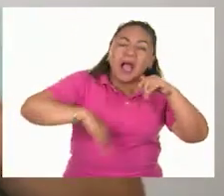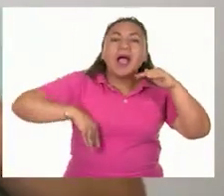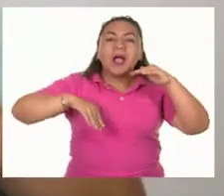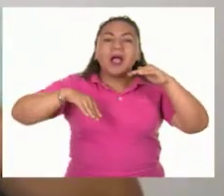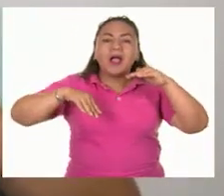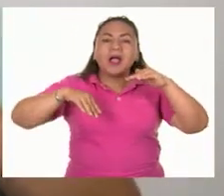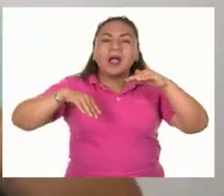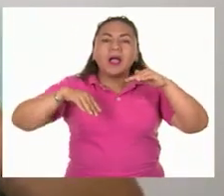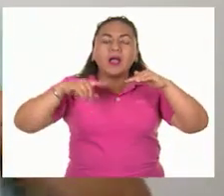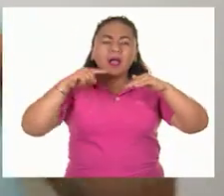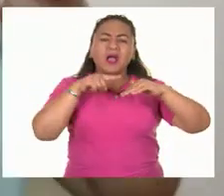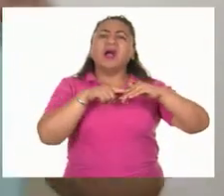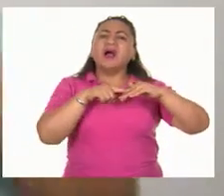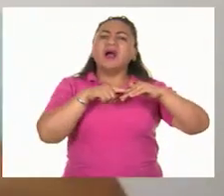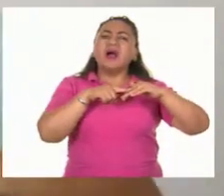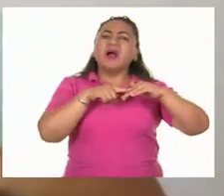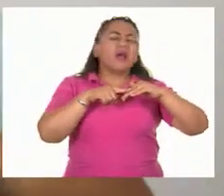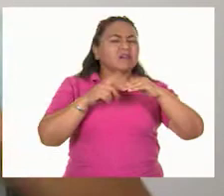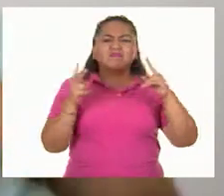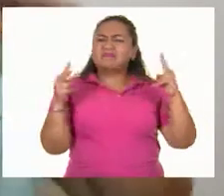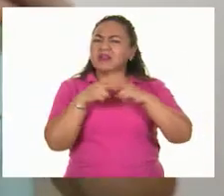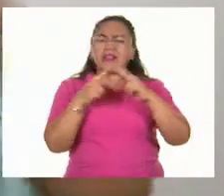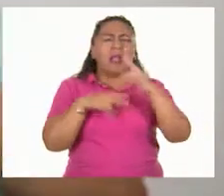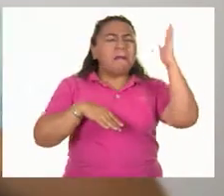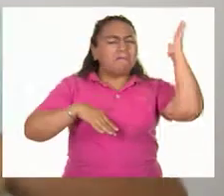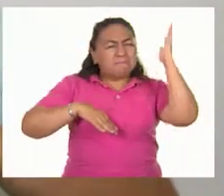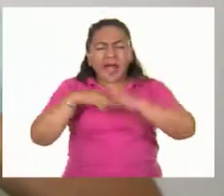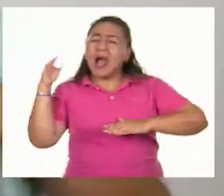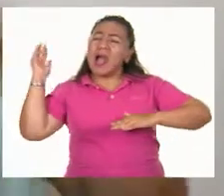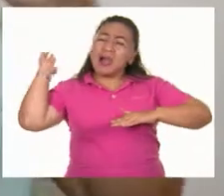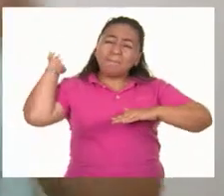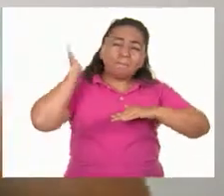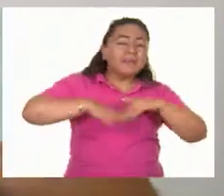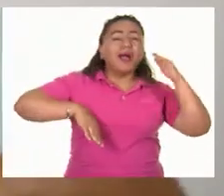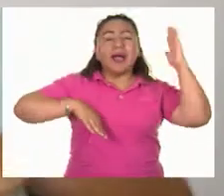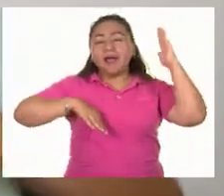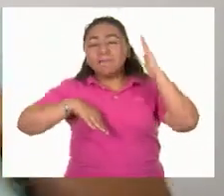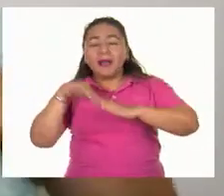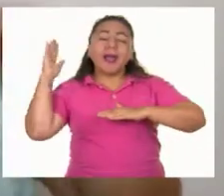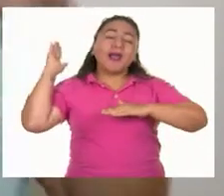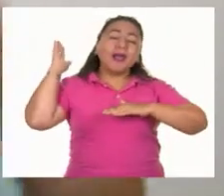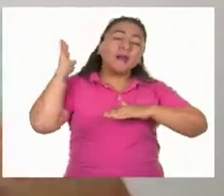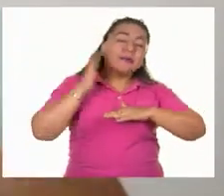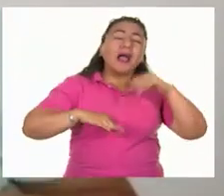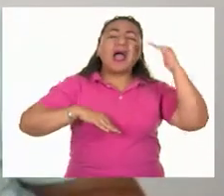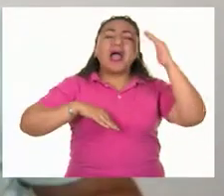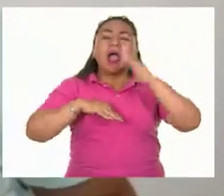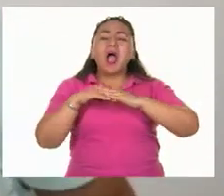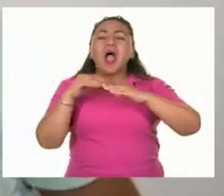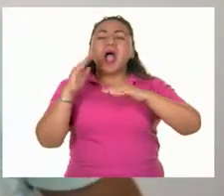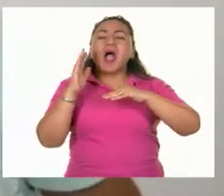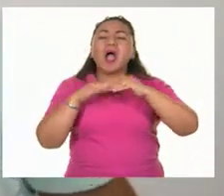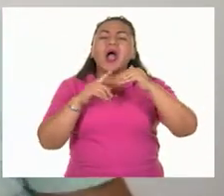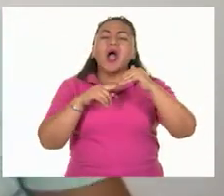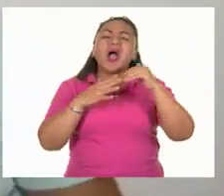pegó. Se pelearon un buen rato hasta que una se